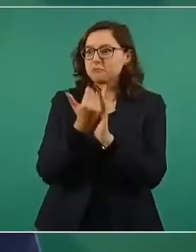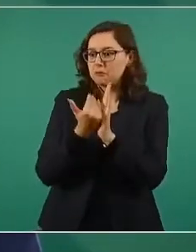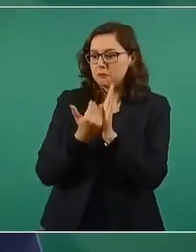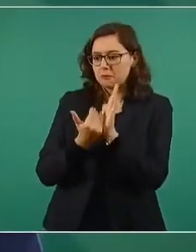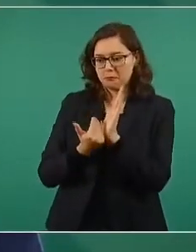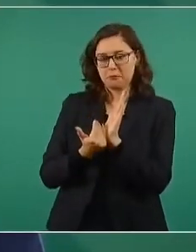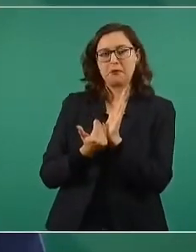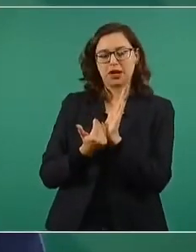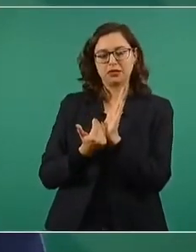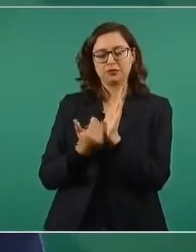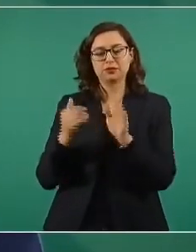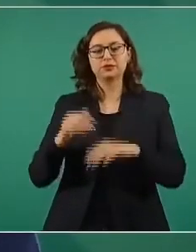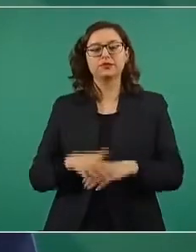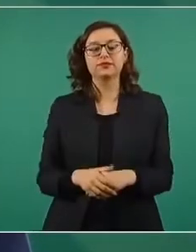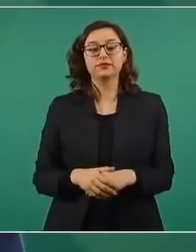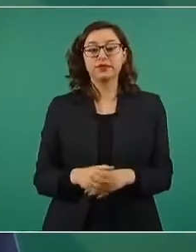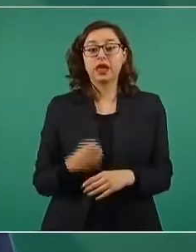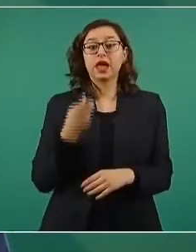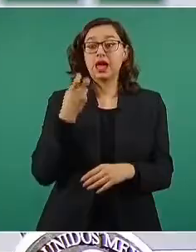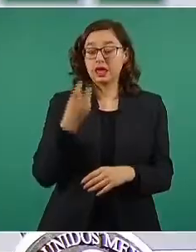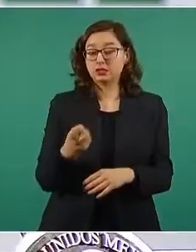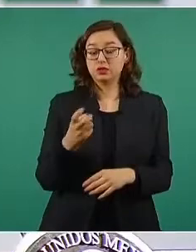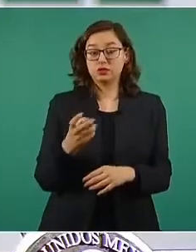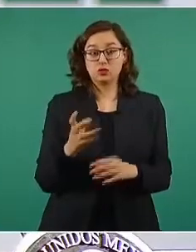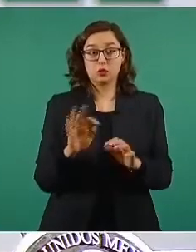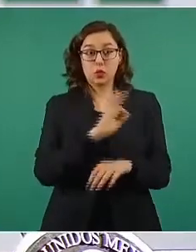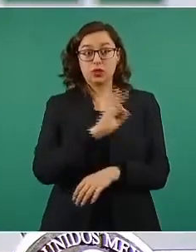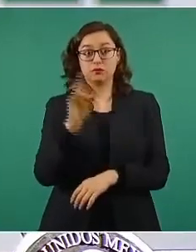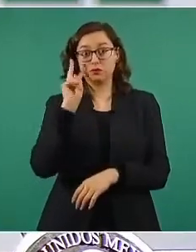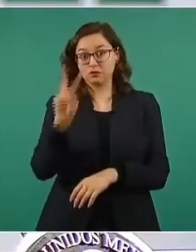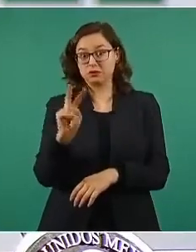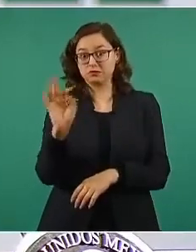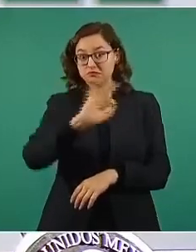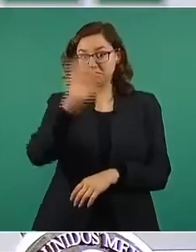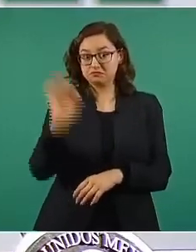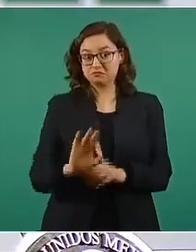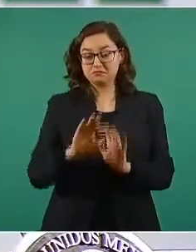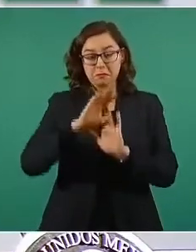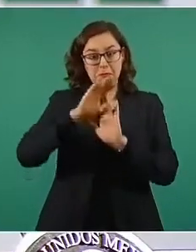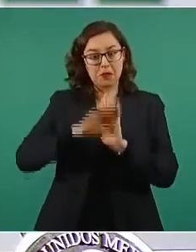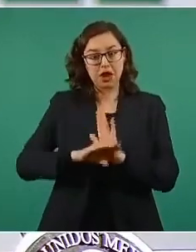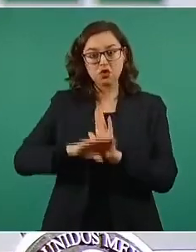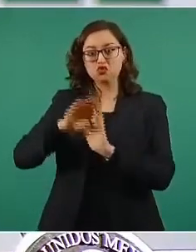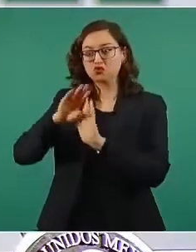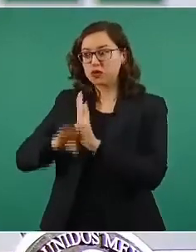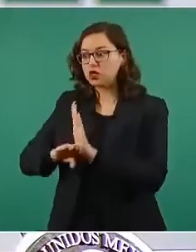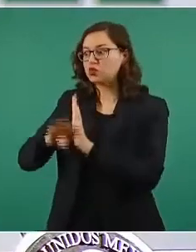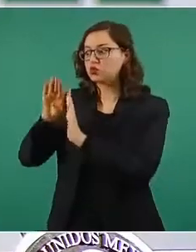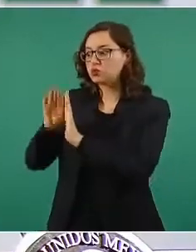un desenlace fatal. Esa cifra se ha reducido y esta reducción es lo que hoy